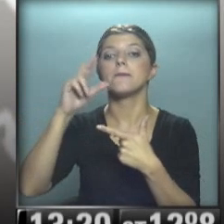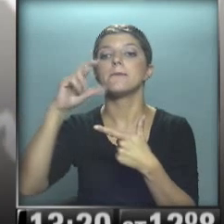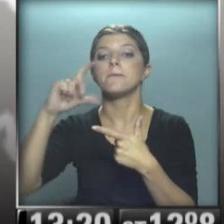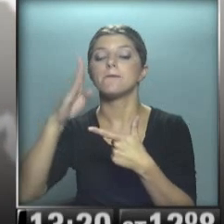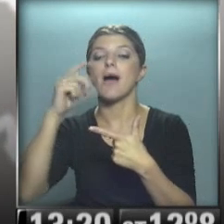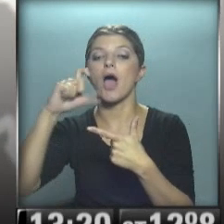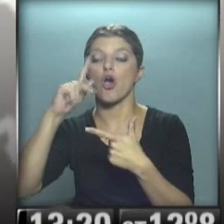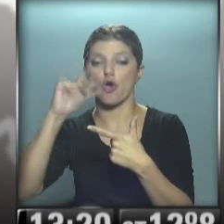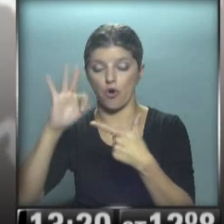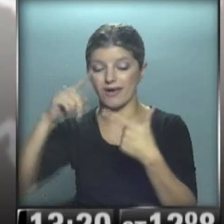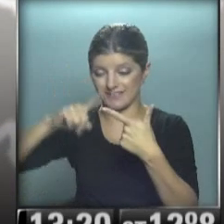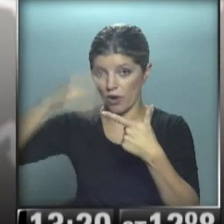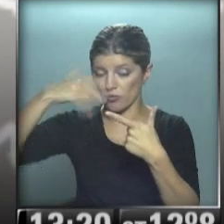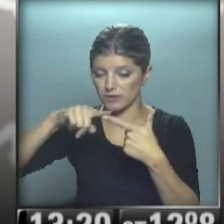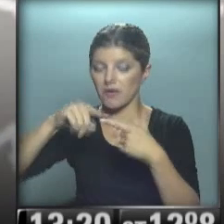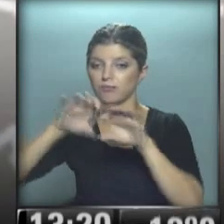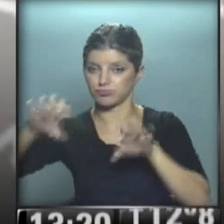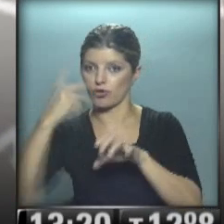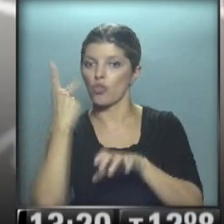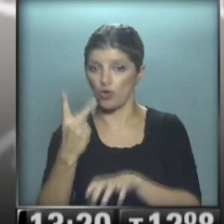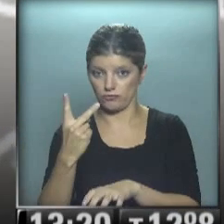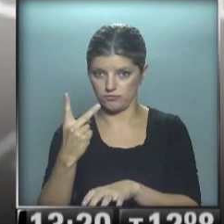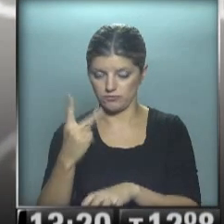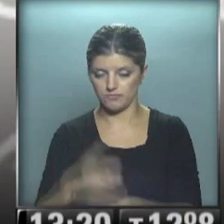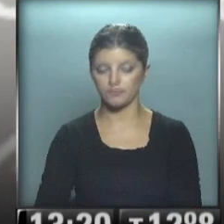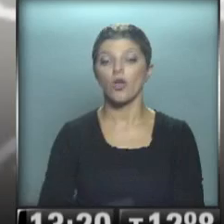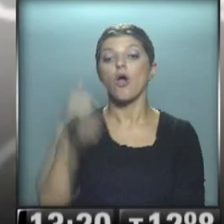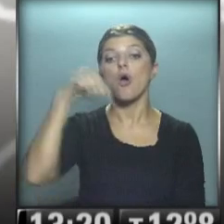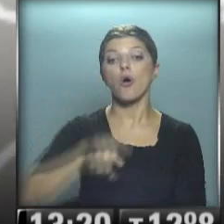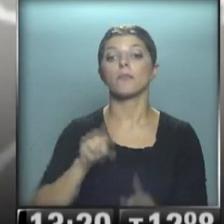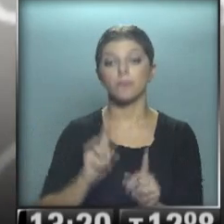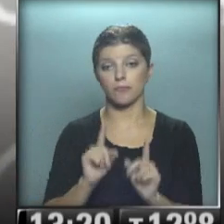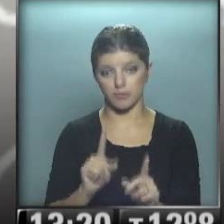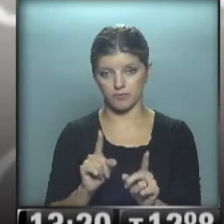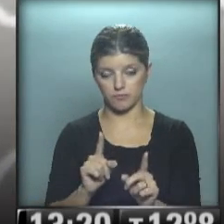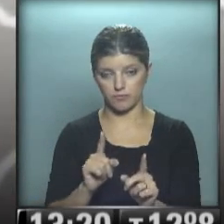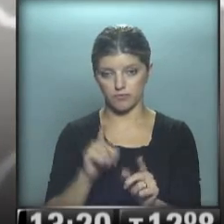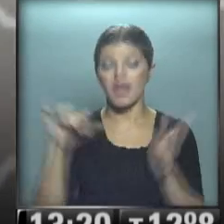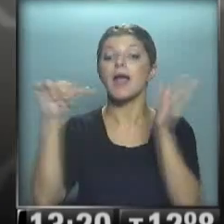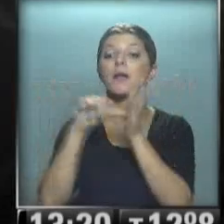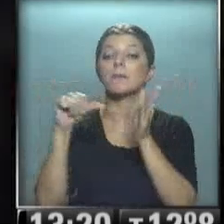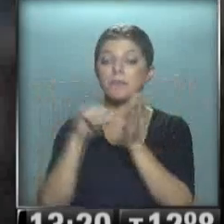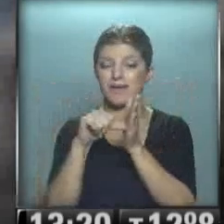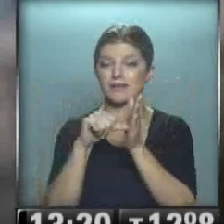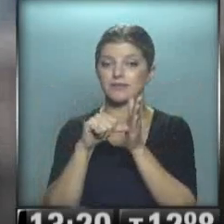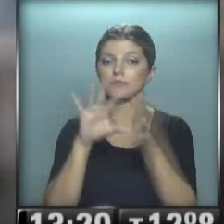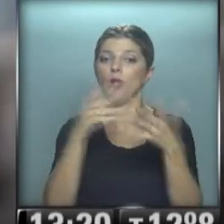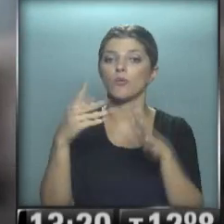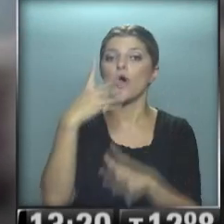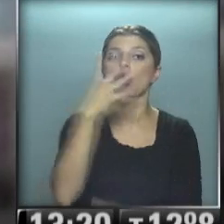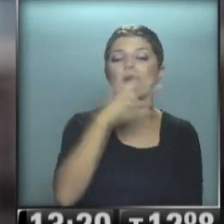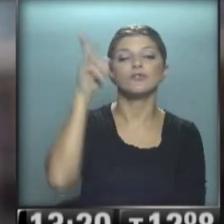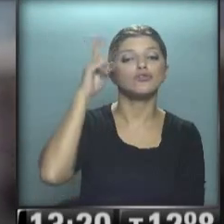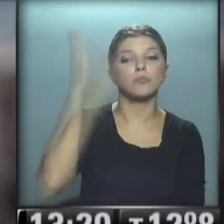vez a esta última república en 2. En la actualidad, en el país, viven un 48%